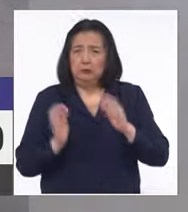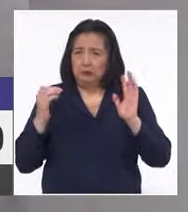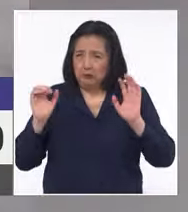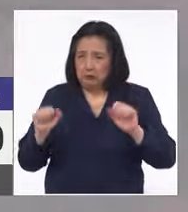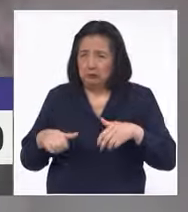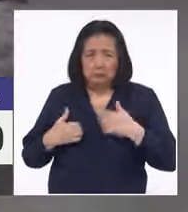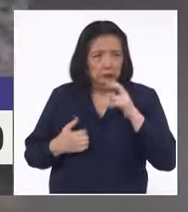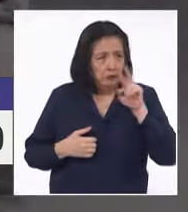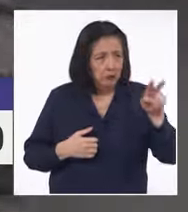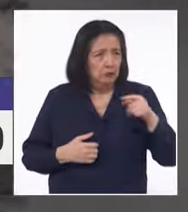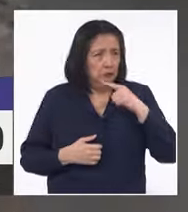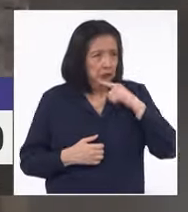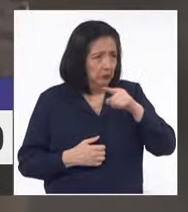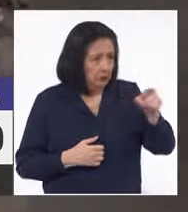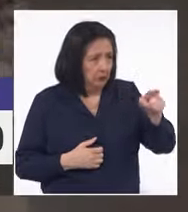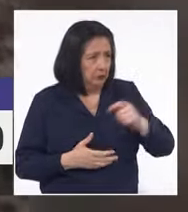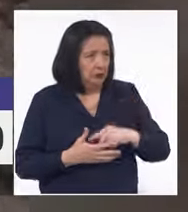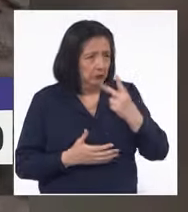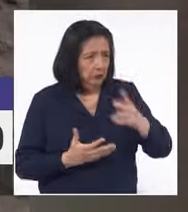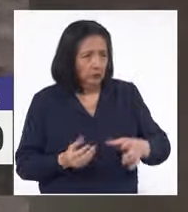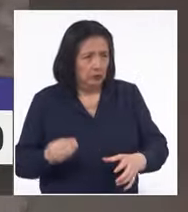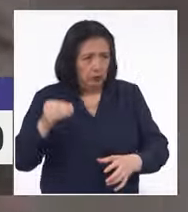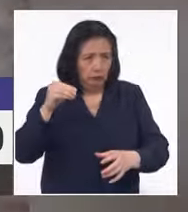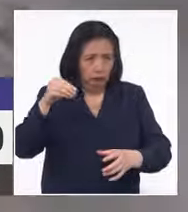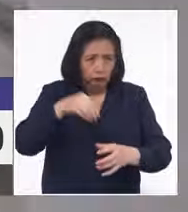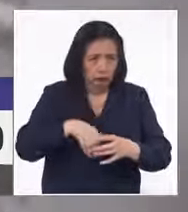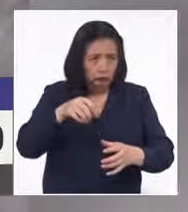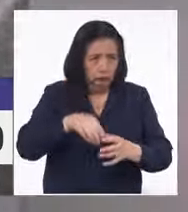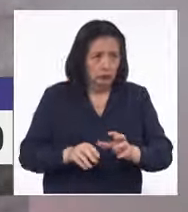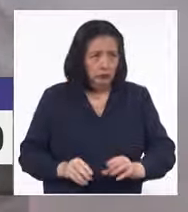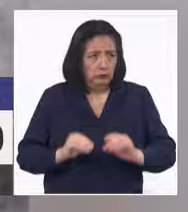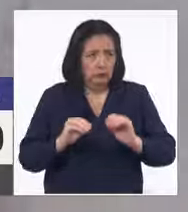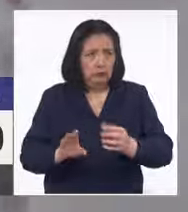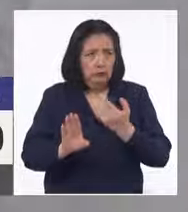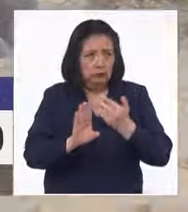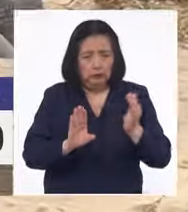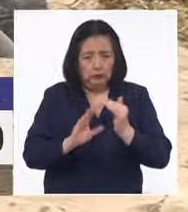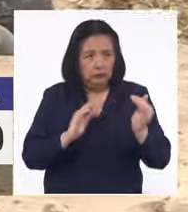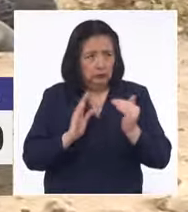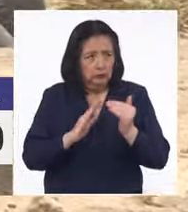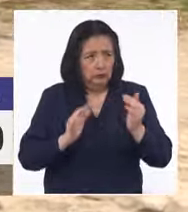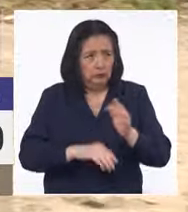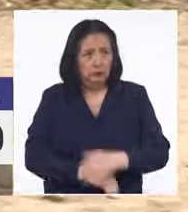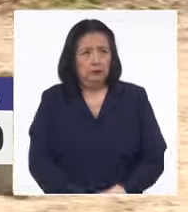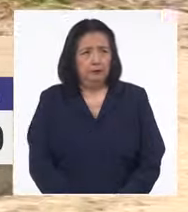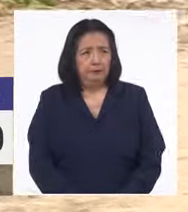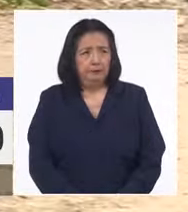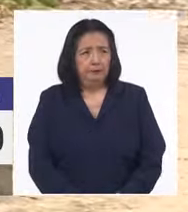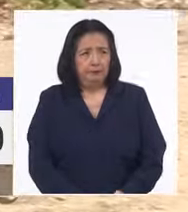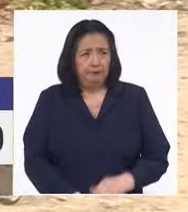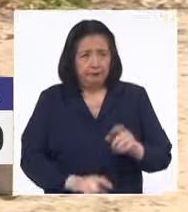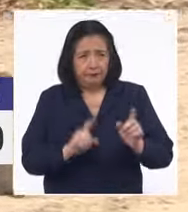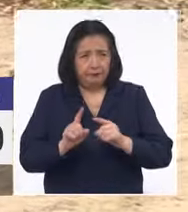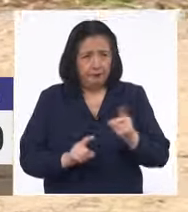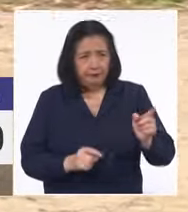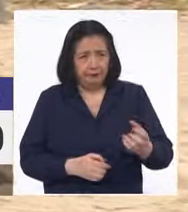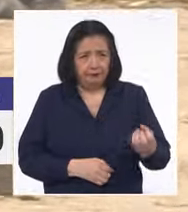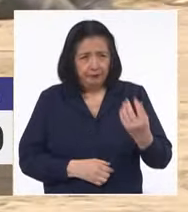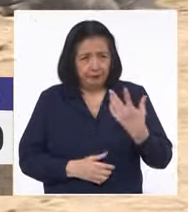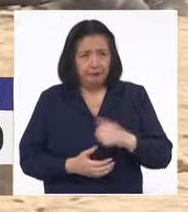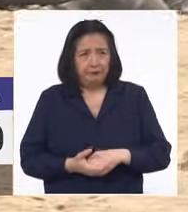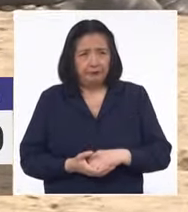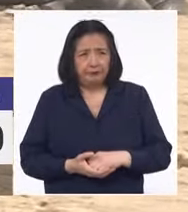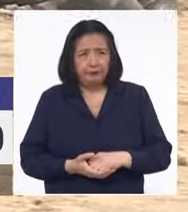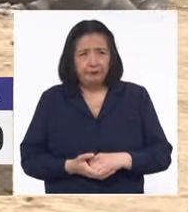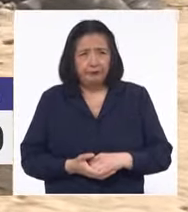que hay dos señoritas que están llenando sacos también para colocarlos en lo que sería la puerta de sus viviendas. Algunas de ellas incluso nos aseguran que